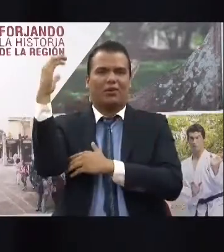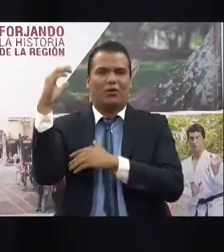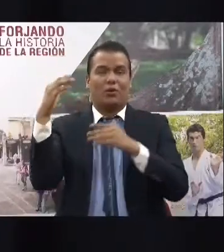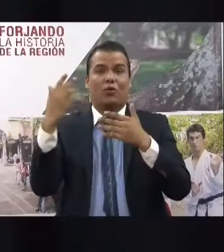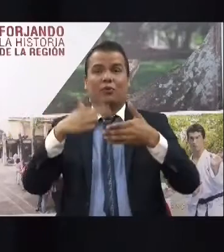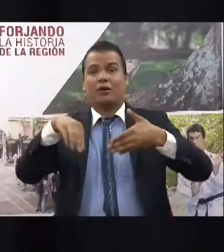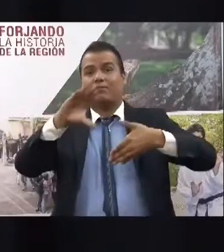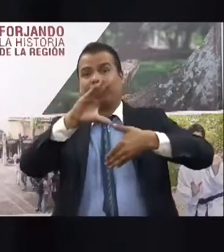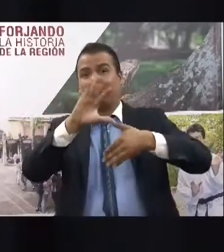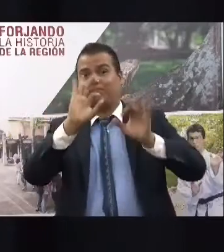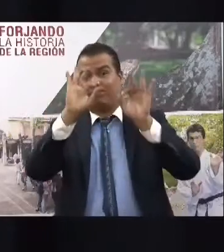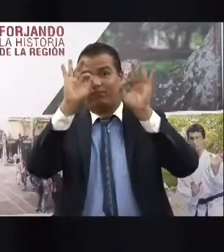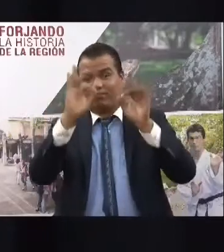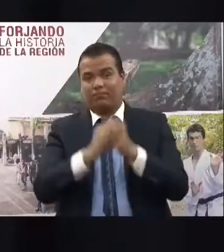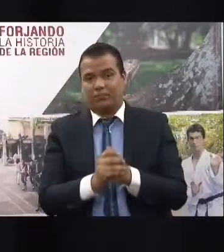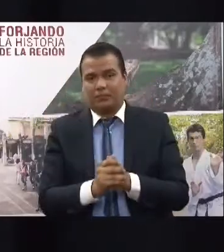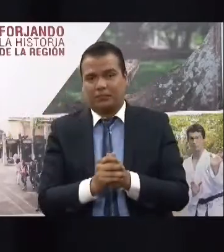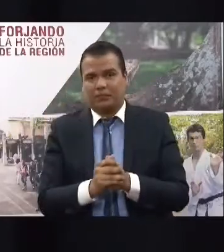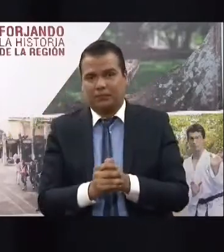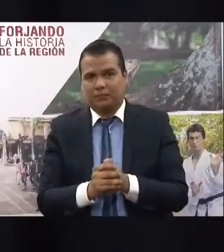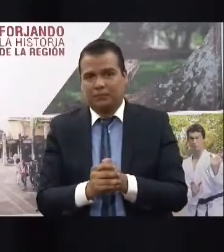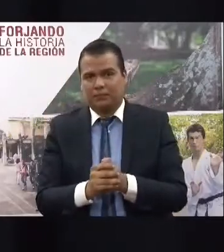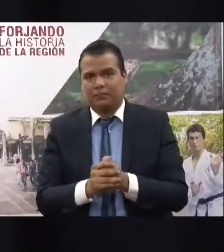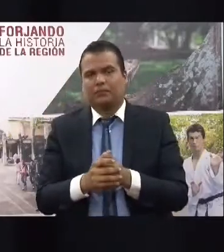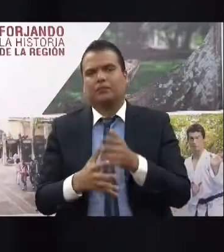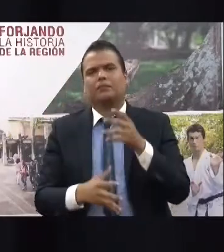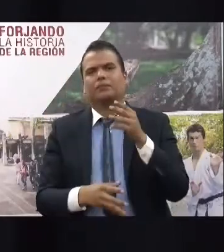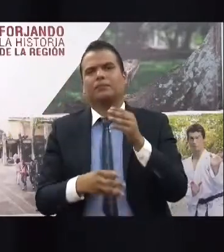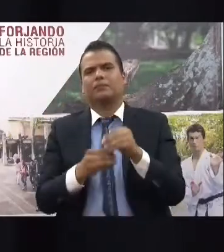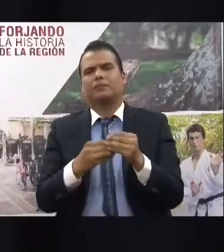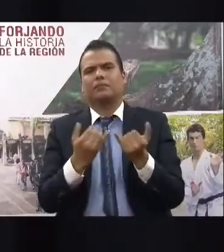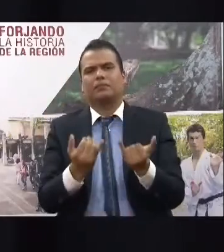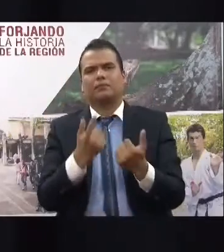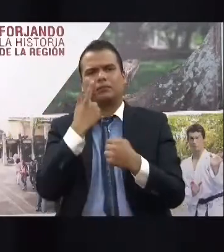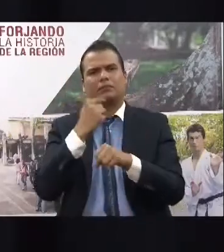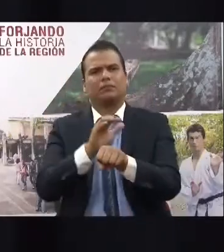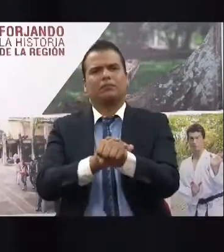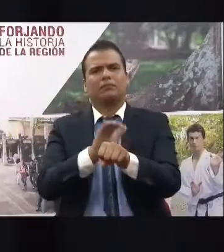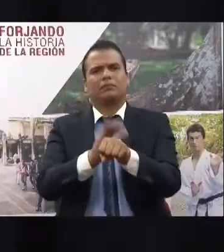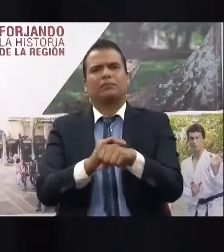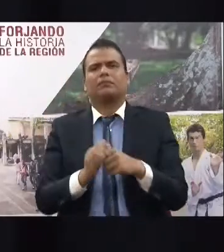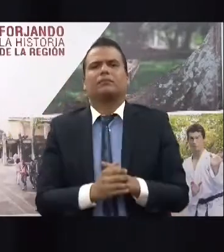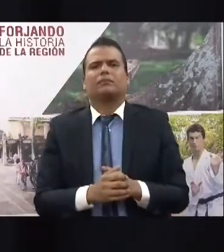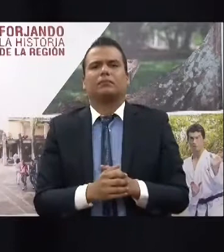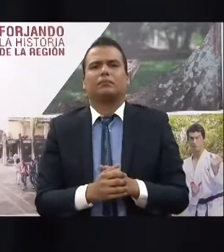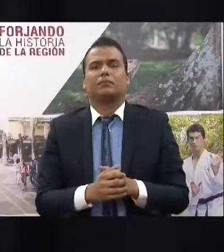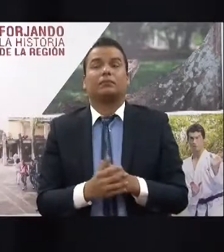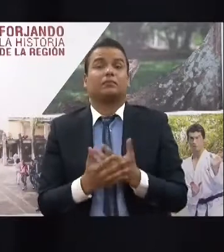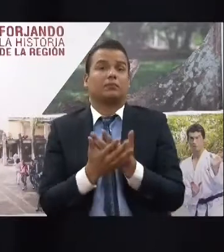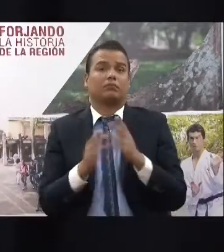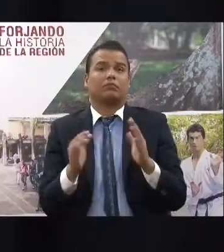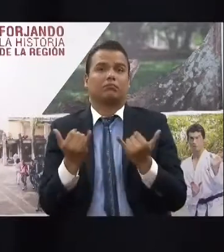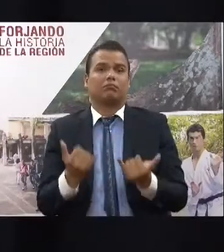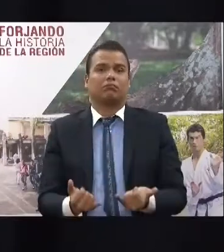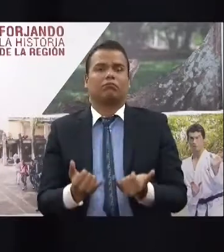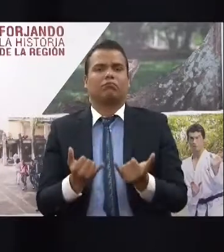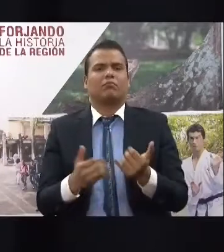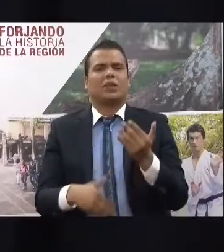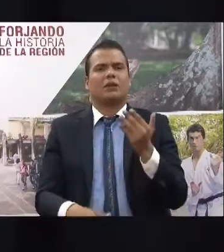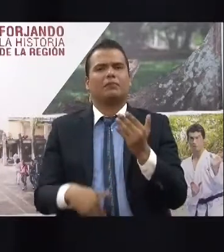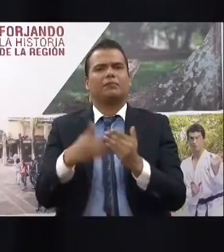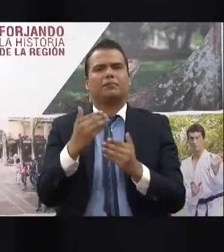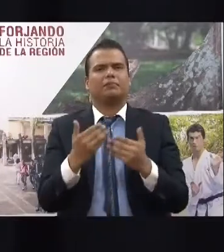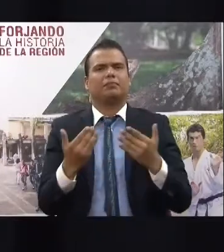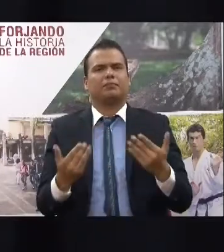sino de América Latina. Quiero, en segundo lugar, destacar que estamos comenzando de nuevo el proceso